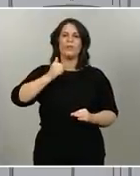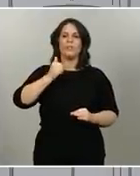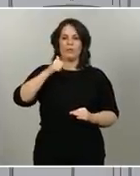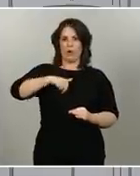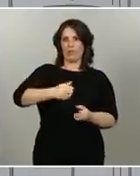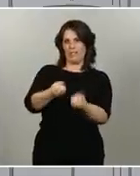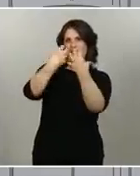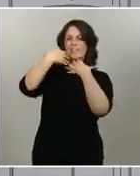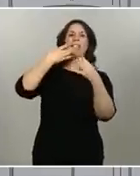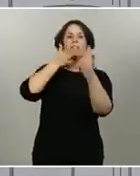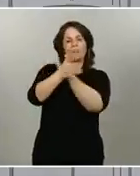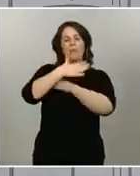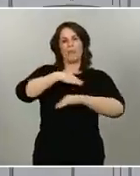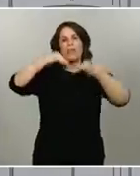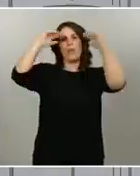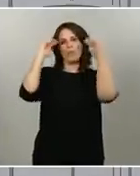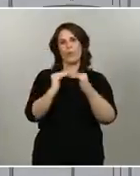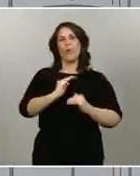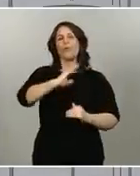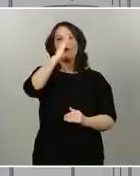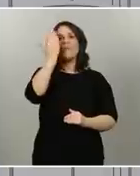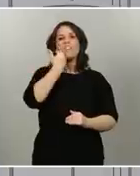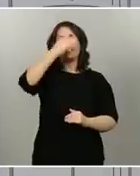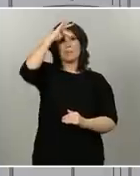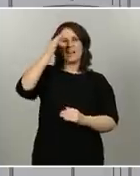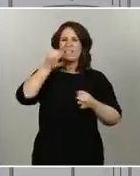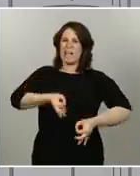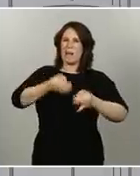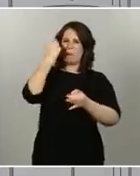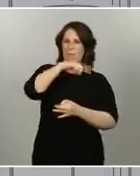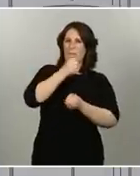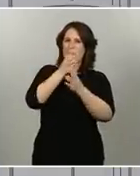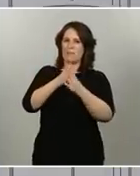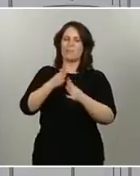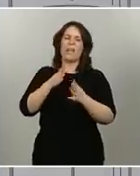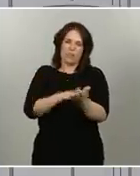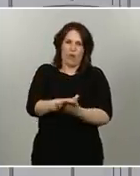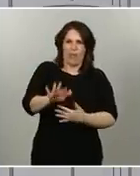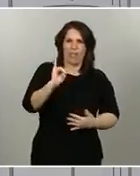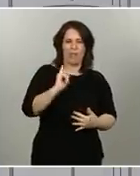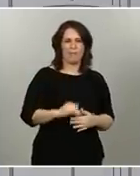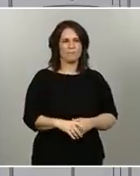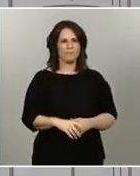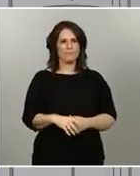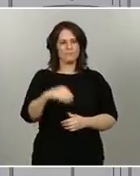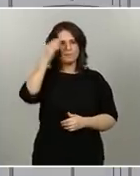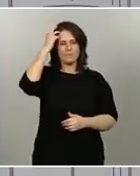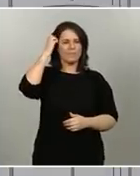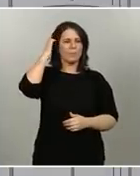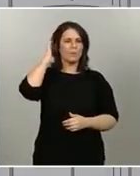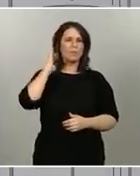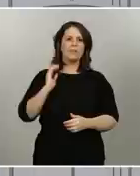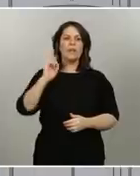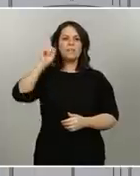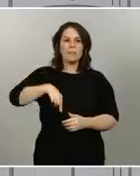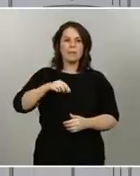deba a ese efecto fin de semana. Además, tenemos una cifra muy reducida de fallecidos, por